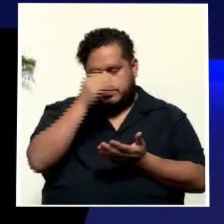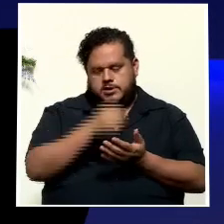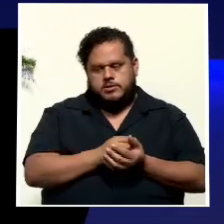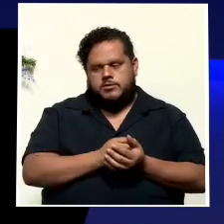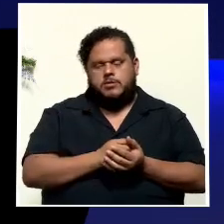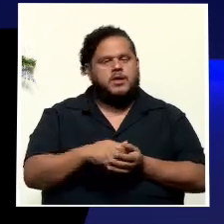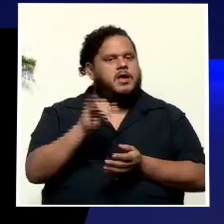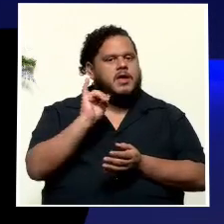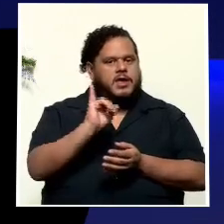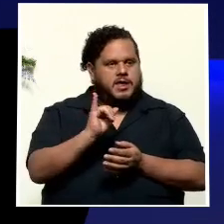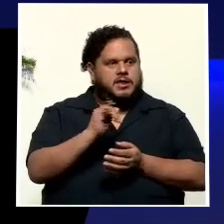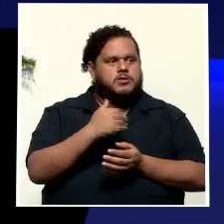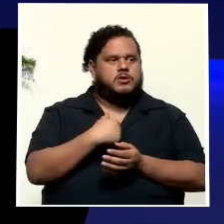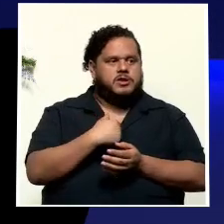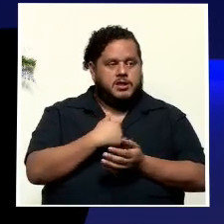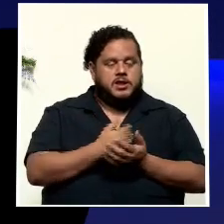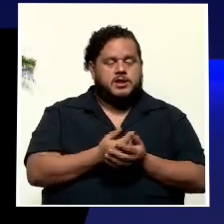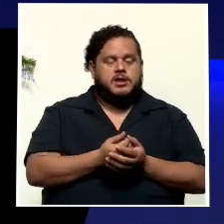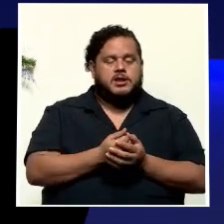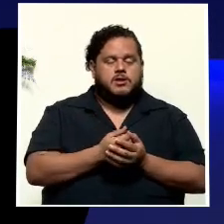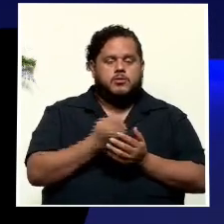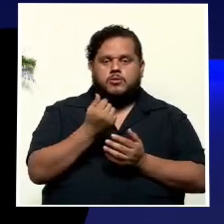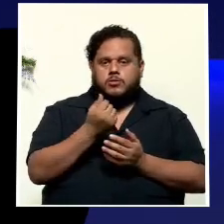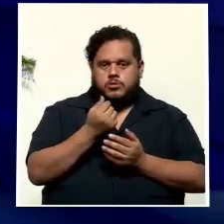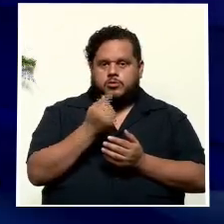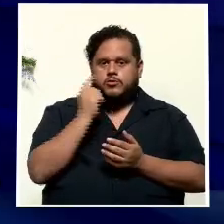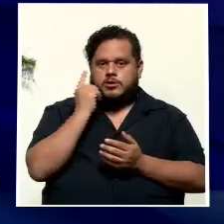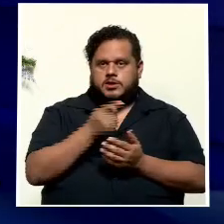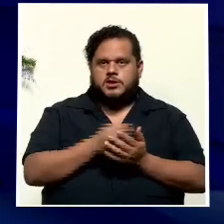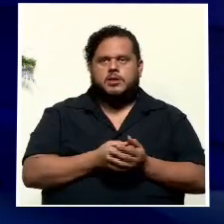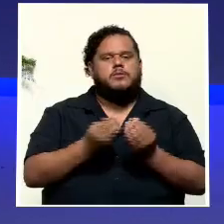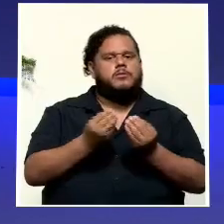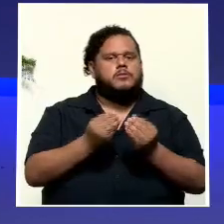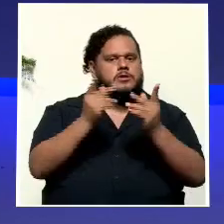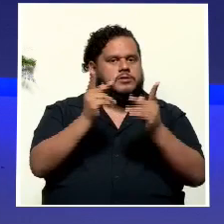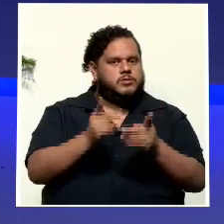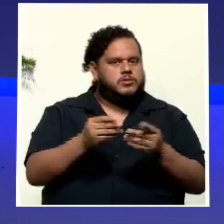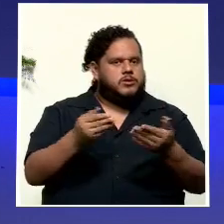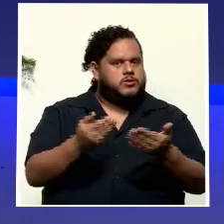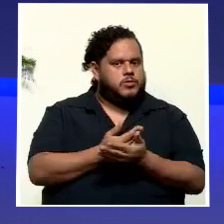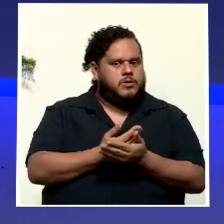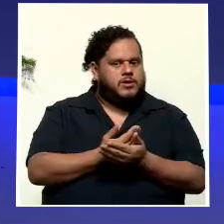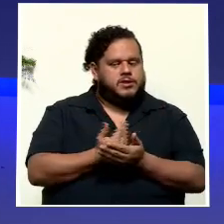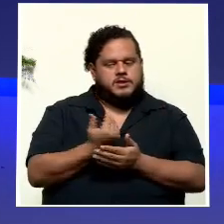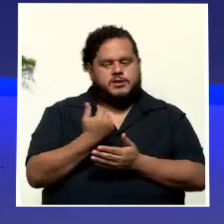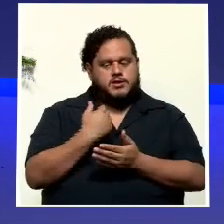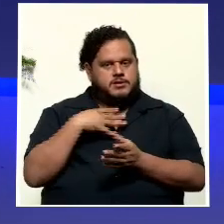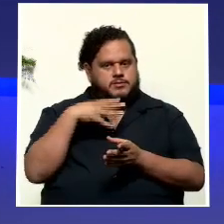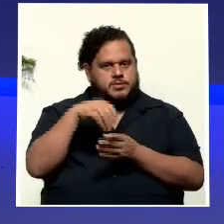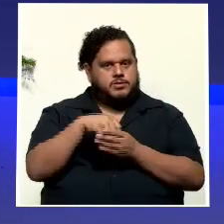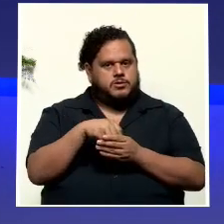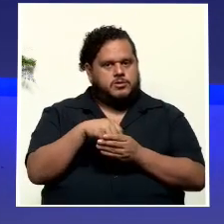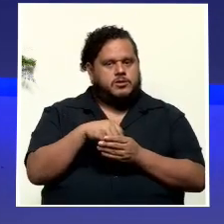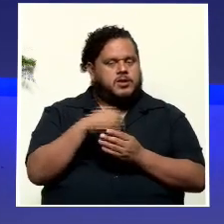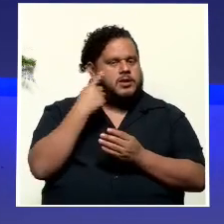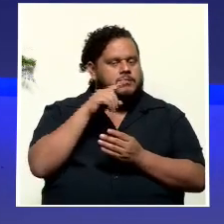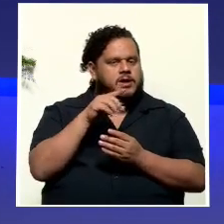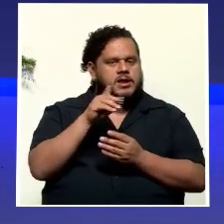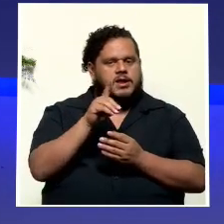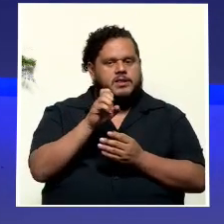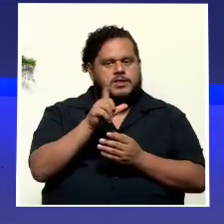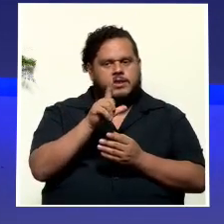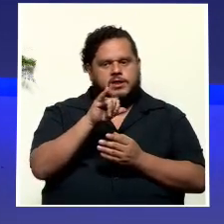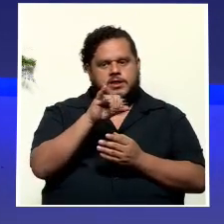tiene un costo en las sentencias. Correcto. Mucha gente nueva, digamos, recién ingresada, sobre todo para delitos